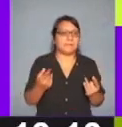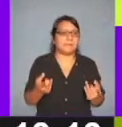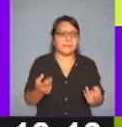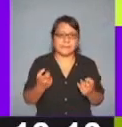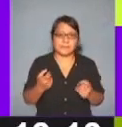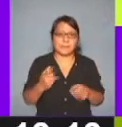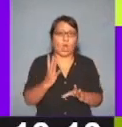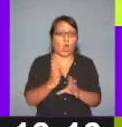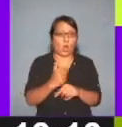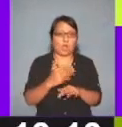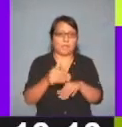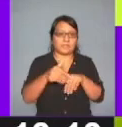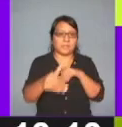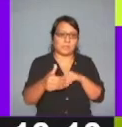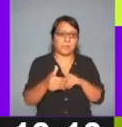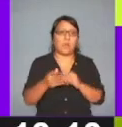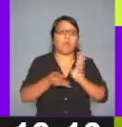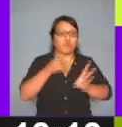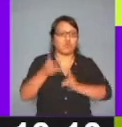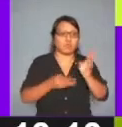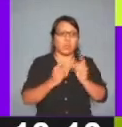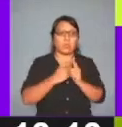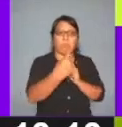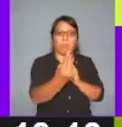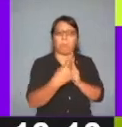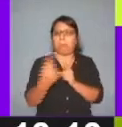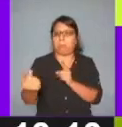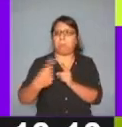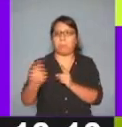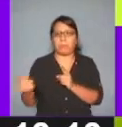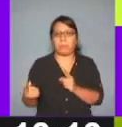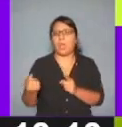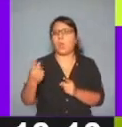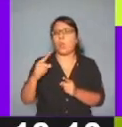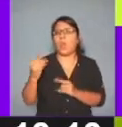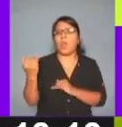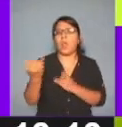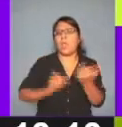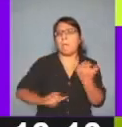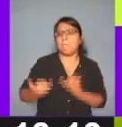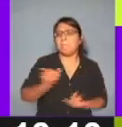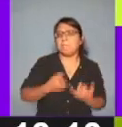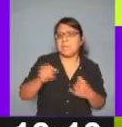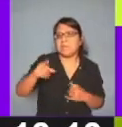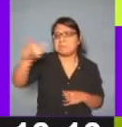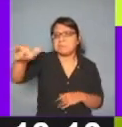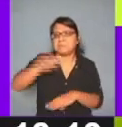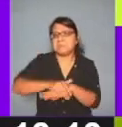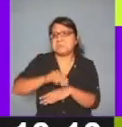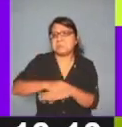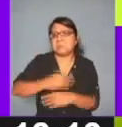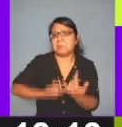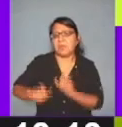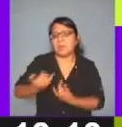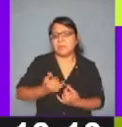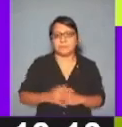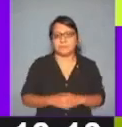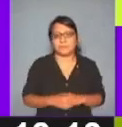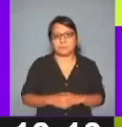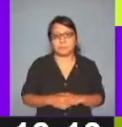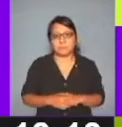eh la explicación de cómo llegamos hasta acá tiene que ver con primero la